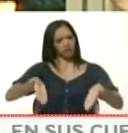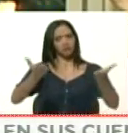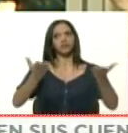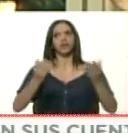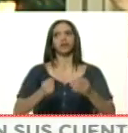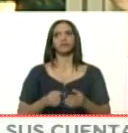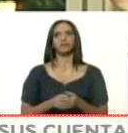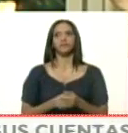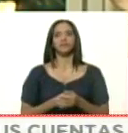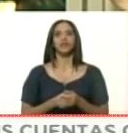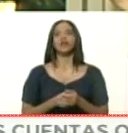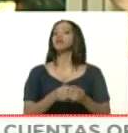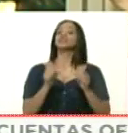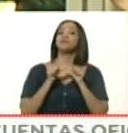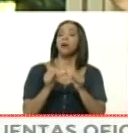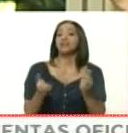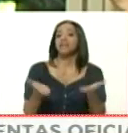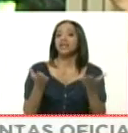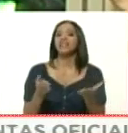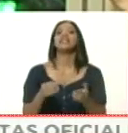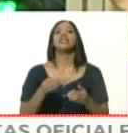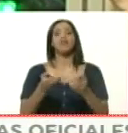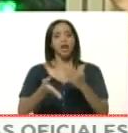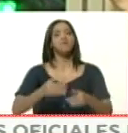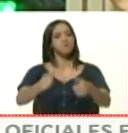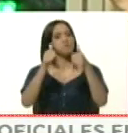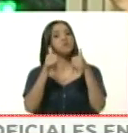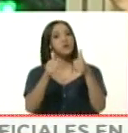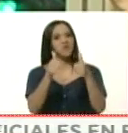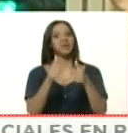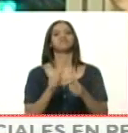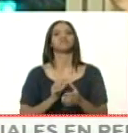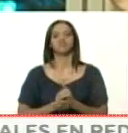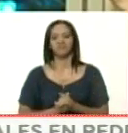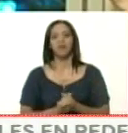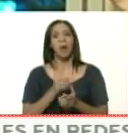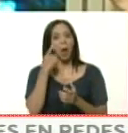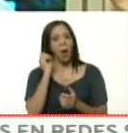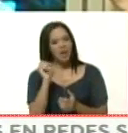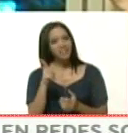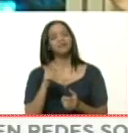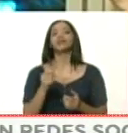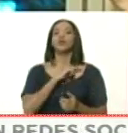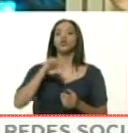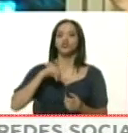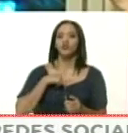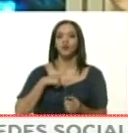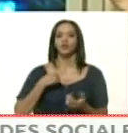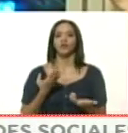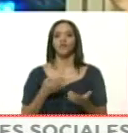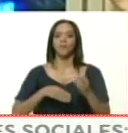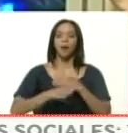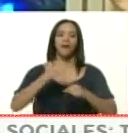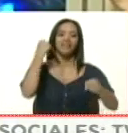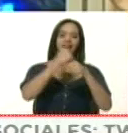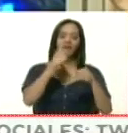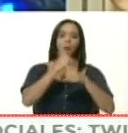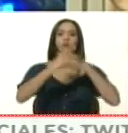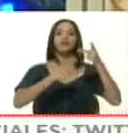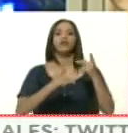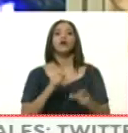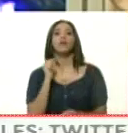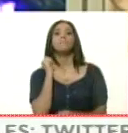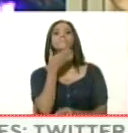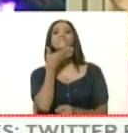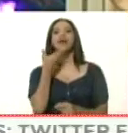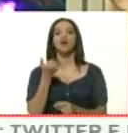sigan. Si van a seguir así, les va a ir muy bien. ¿Oyeron? Nosotros, mientras tanto, vamos en el trabajo productivo útil